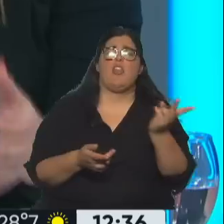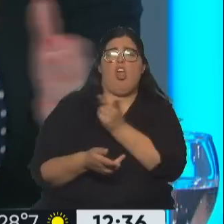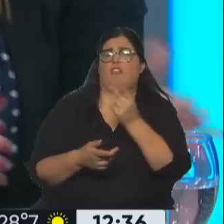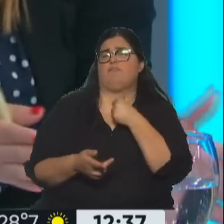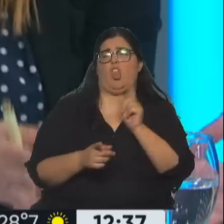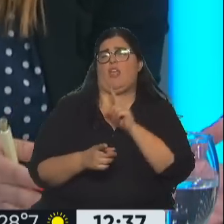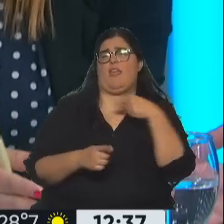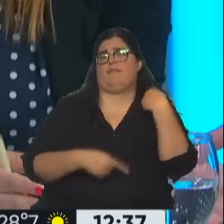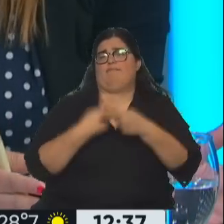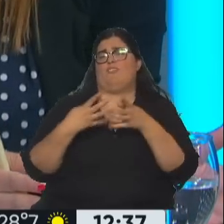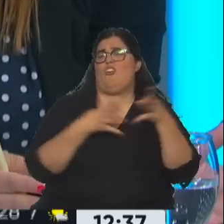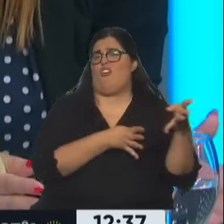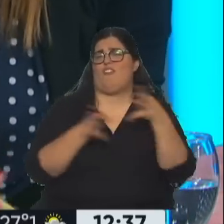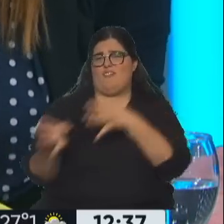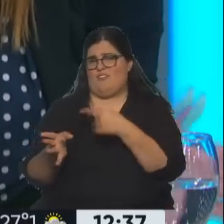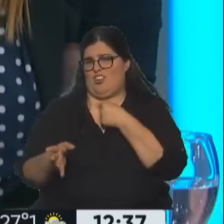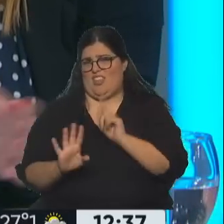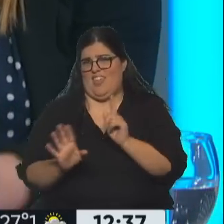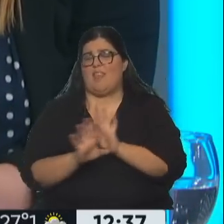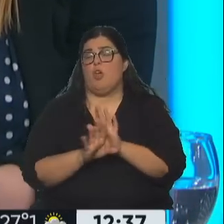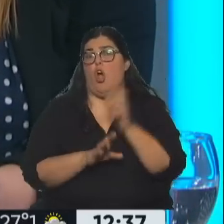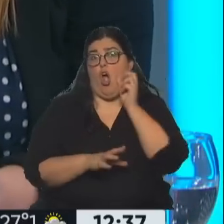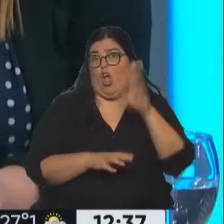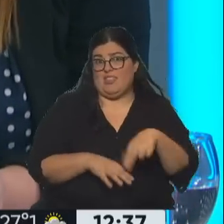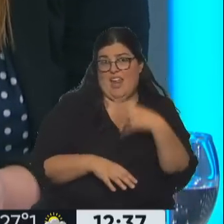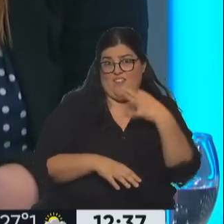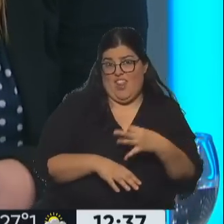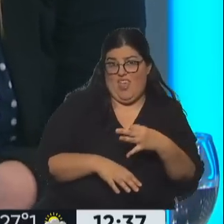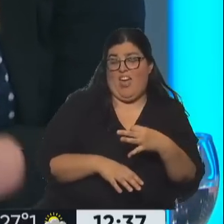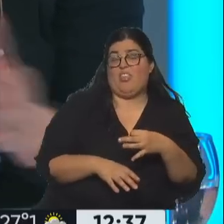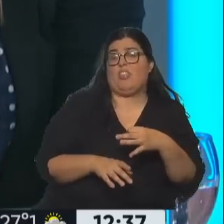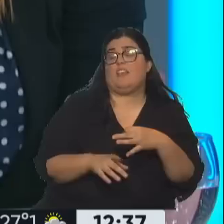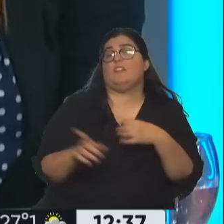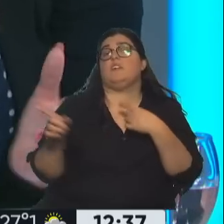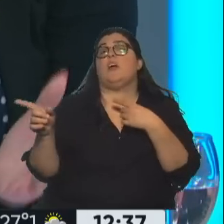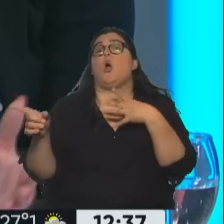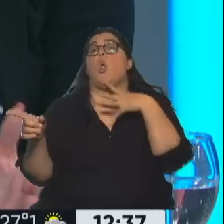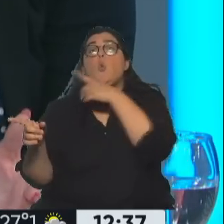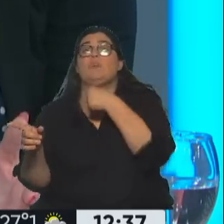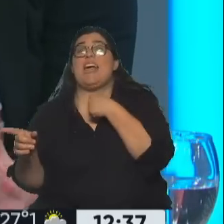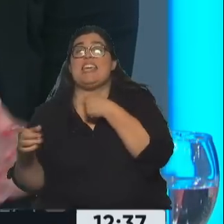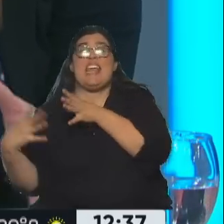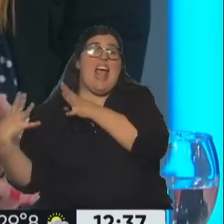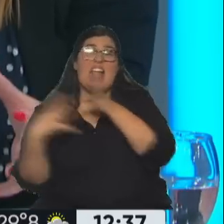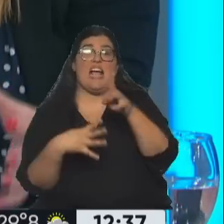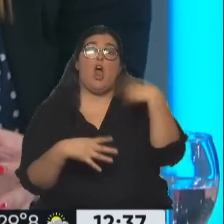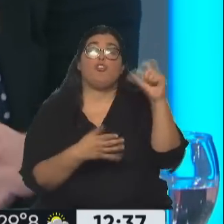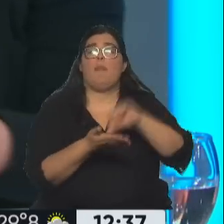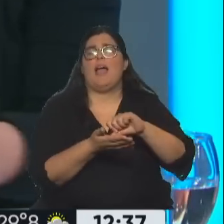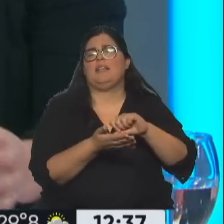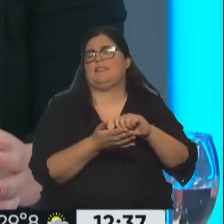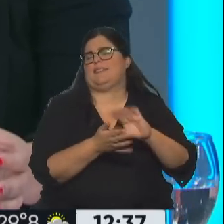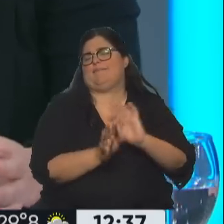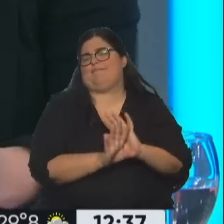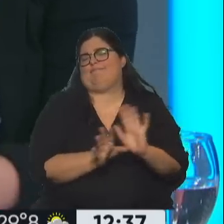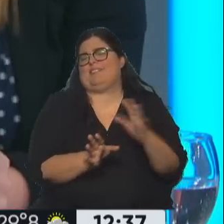cuestión bélica como podría ser ya la respuesta de la OTAN, porque de hecho si Rusia hubiera querido atacar otro país me parece que ya lo habría hecho, e incluso la OTAN